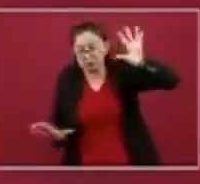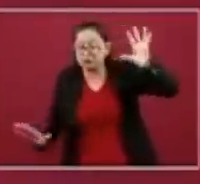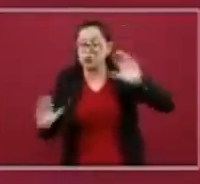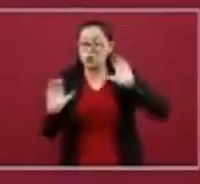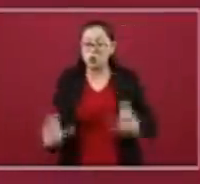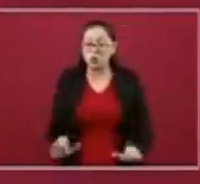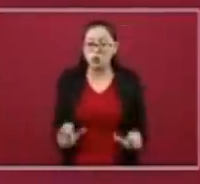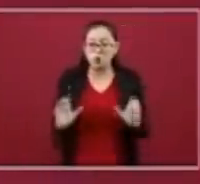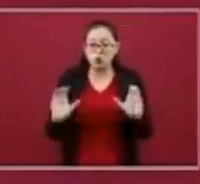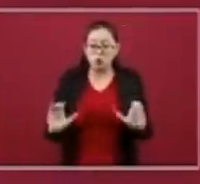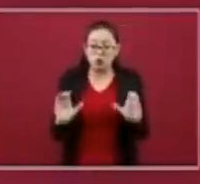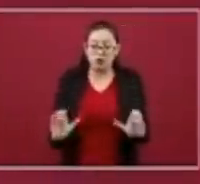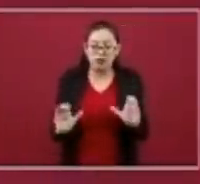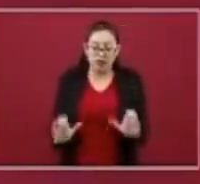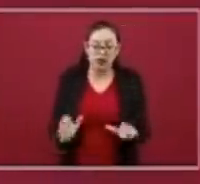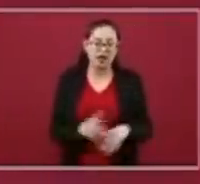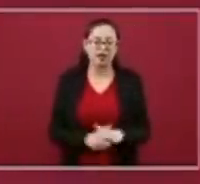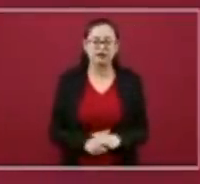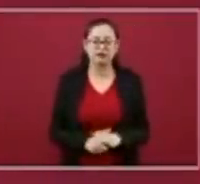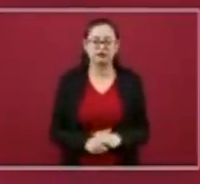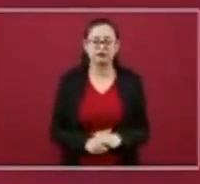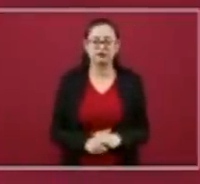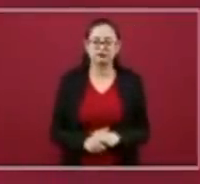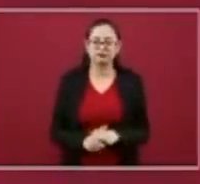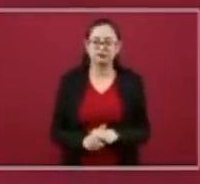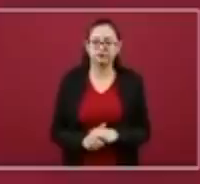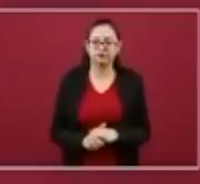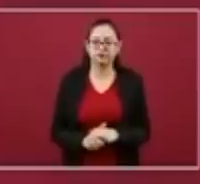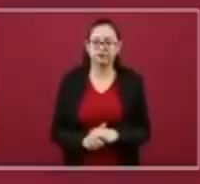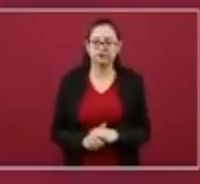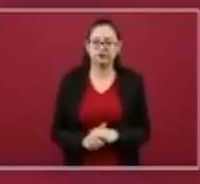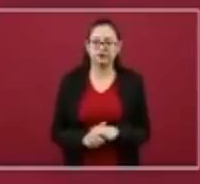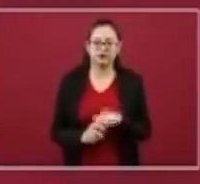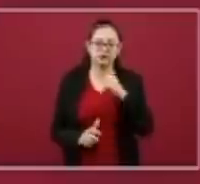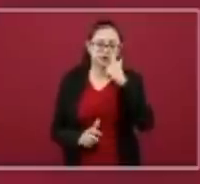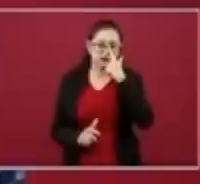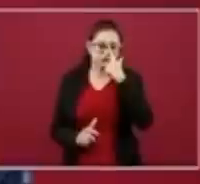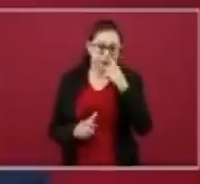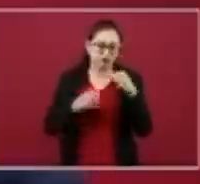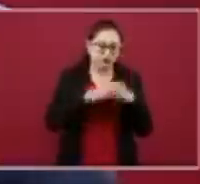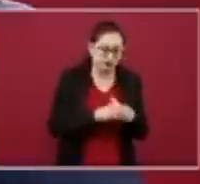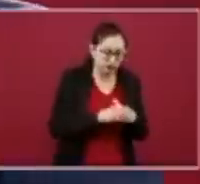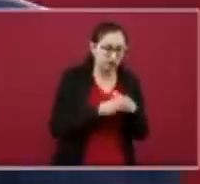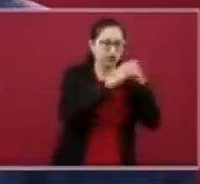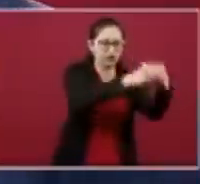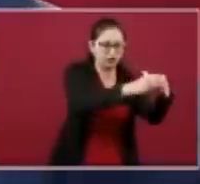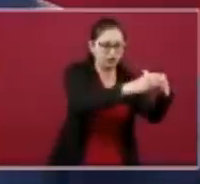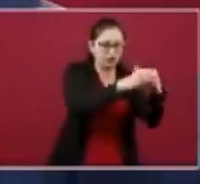seguridad, o sea, para que no tengamos que estar